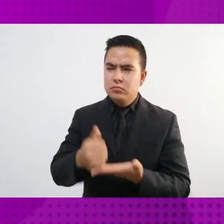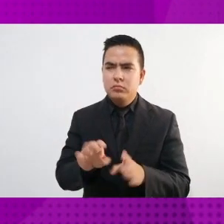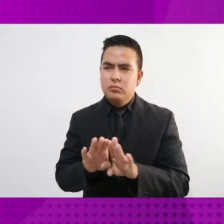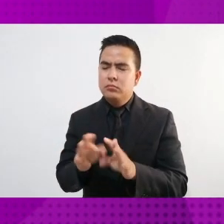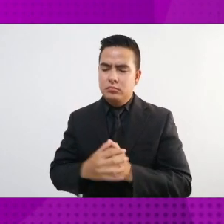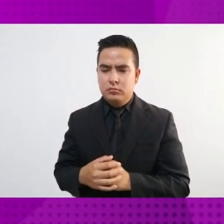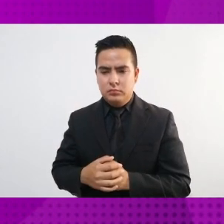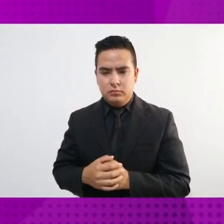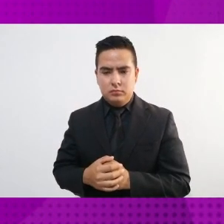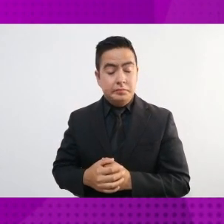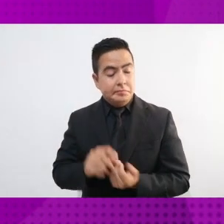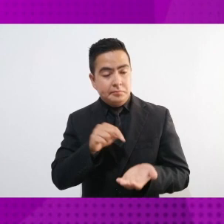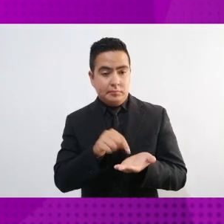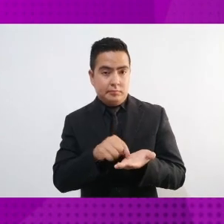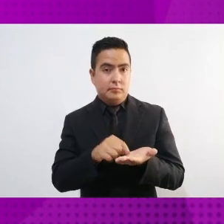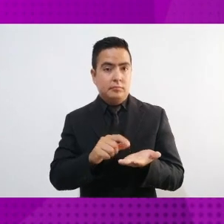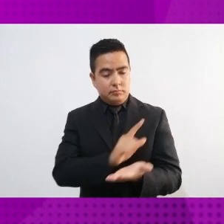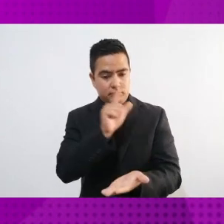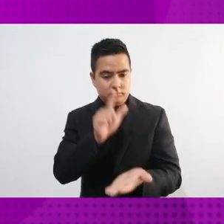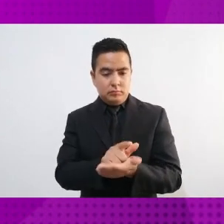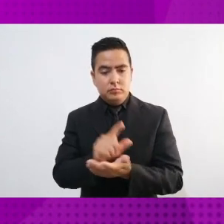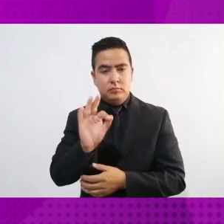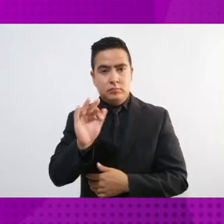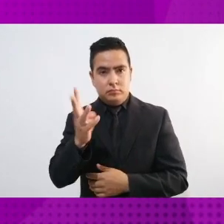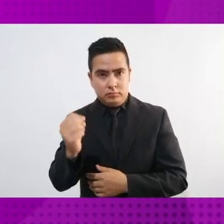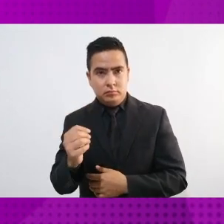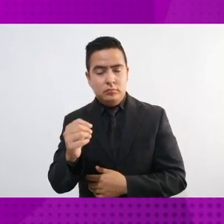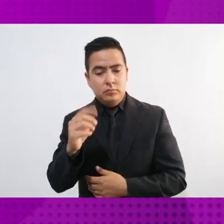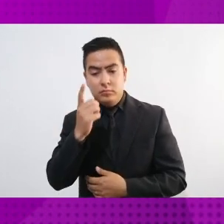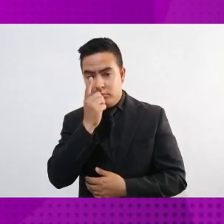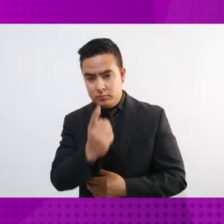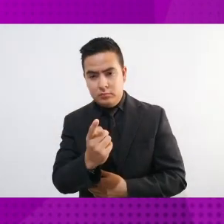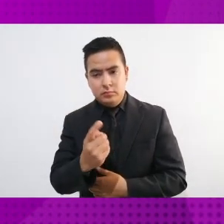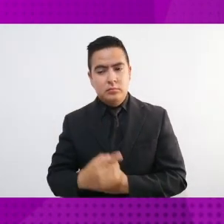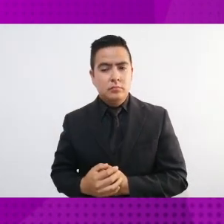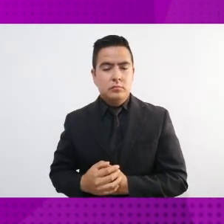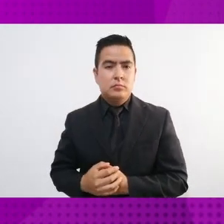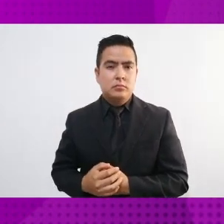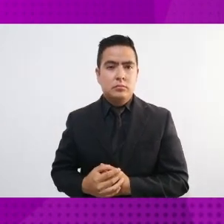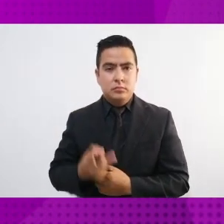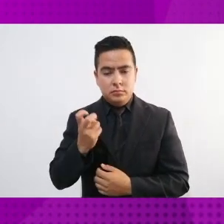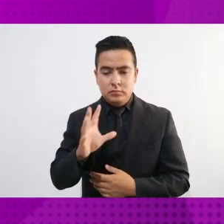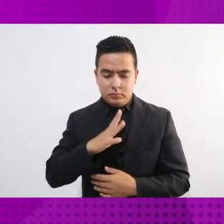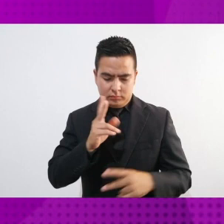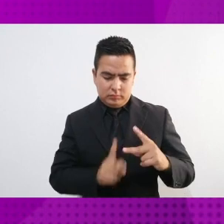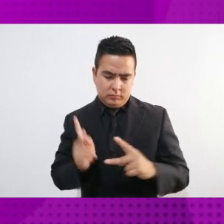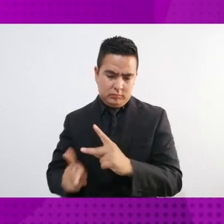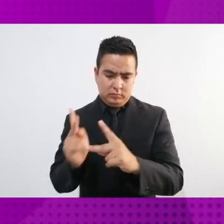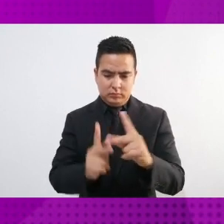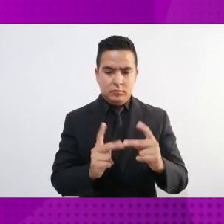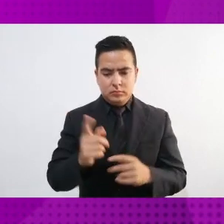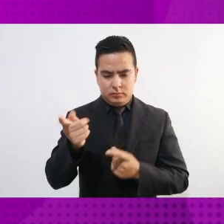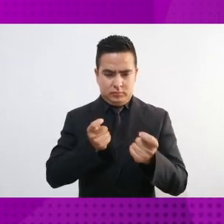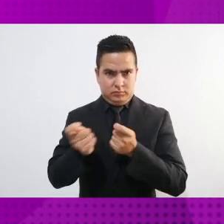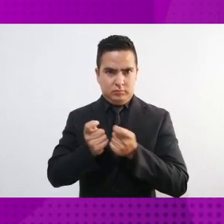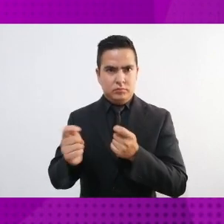Bueno, como bien lo comentó, nuestra Constitución en el artículo 49 establece este principio de división de poderes a nivel federal